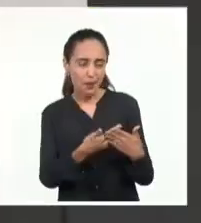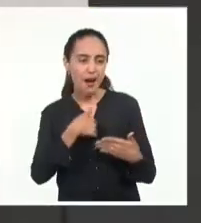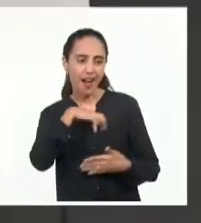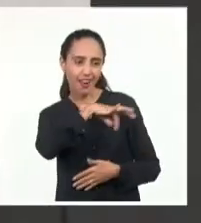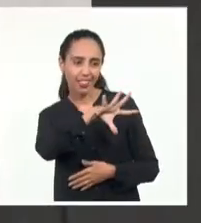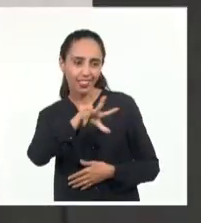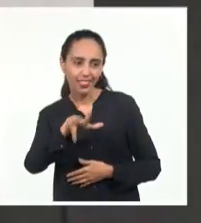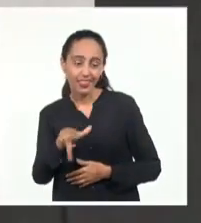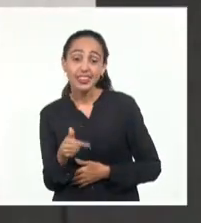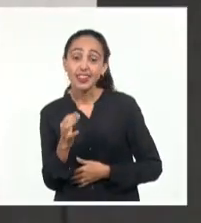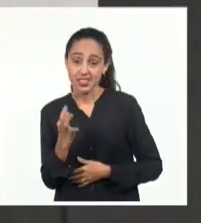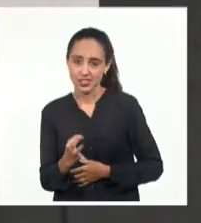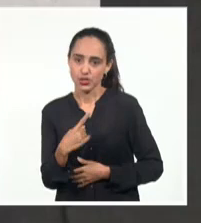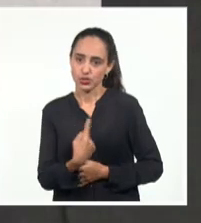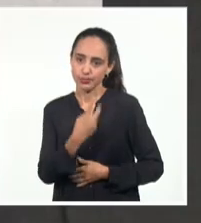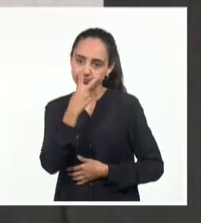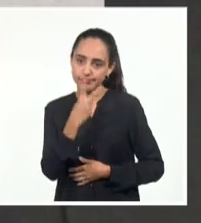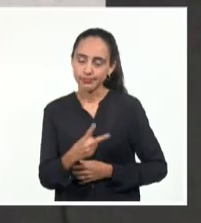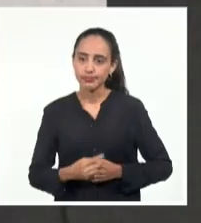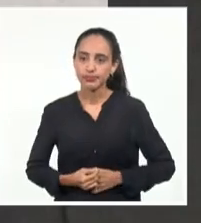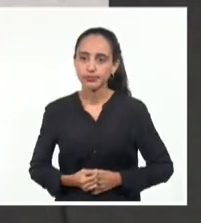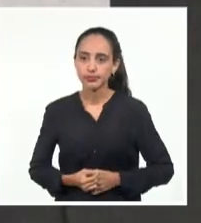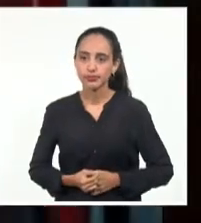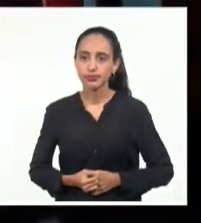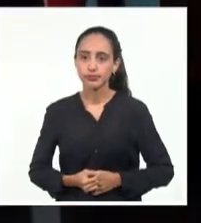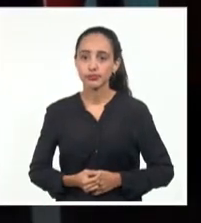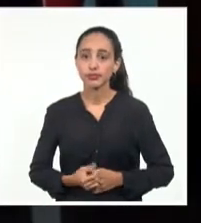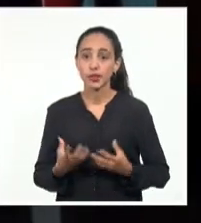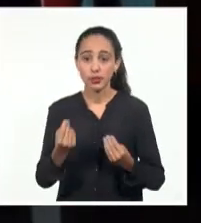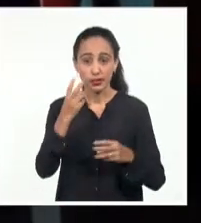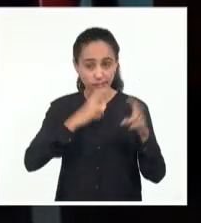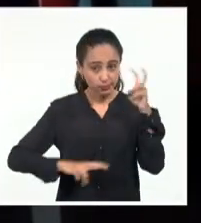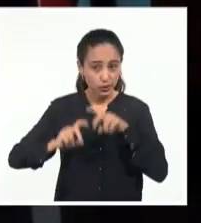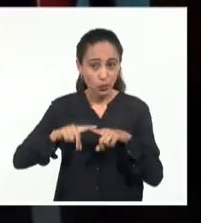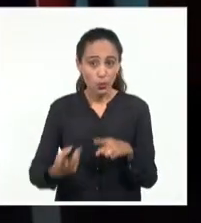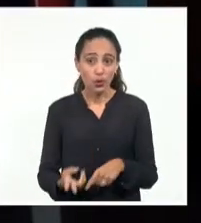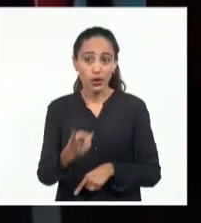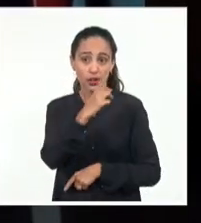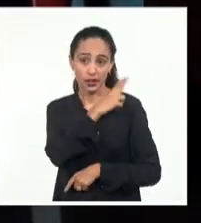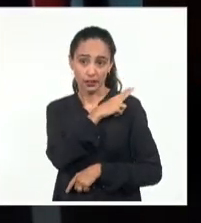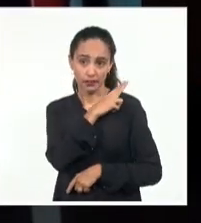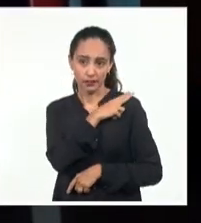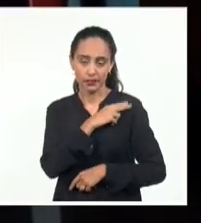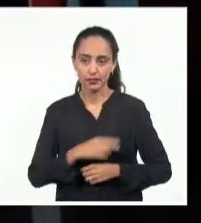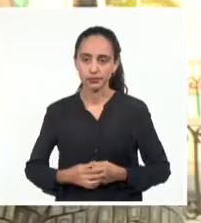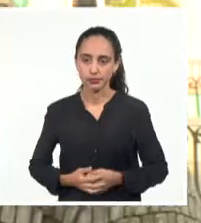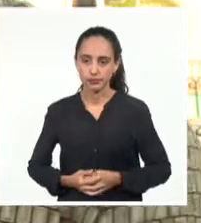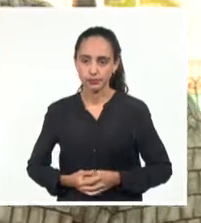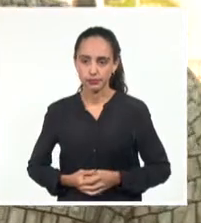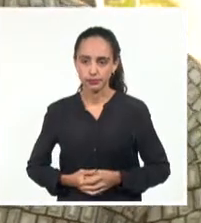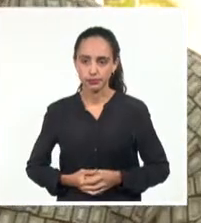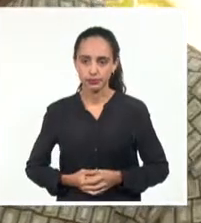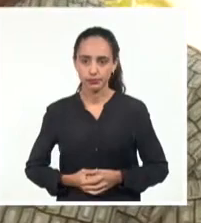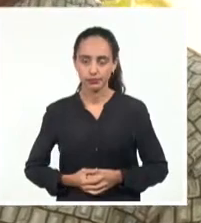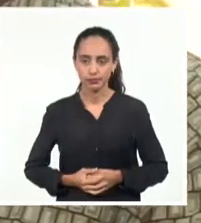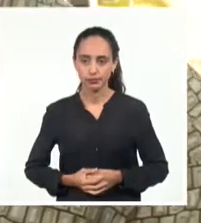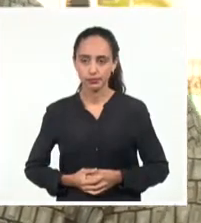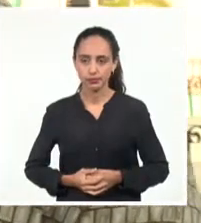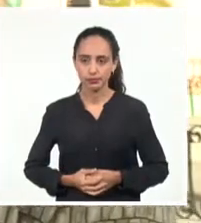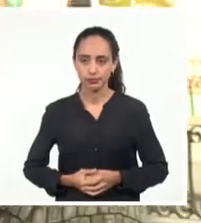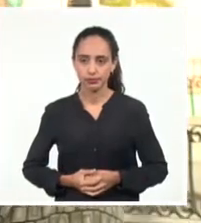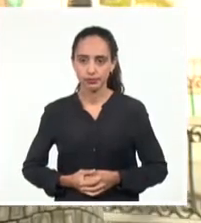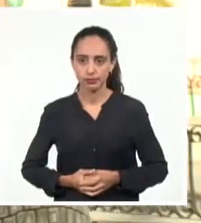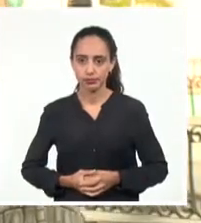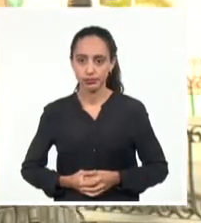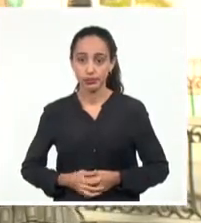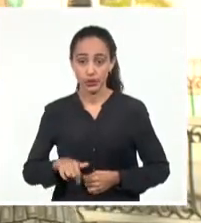trabaja. Más de 20 presuntos ilícitos están bajo investigación por las autoridades en el ultramarino pueblo habanero. Generalmente cuando ocurren estos